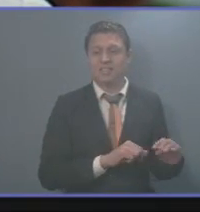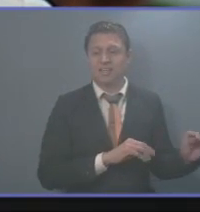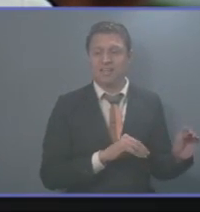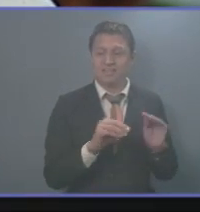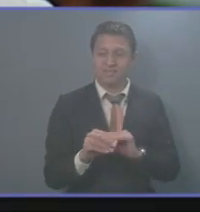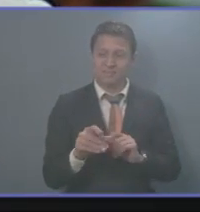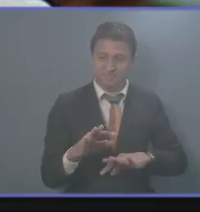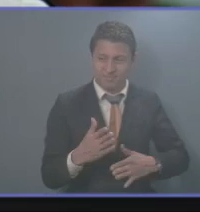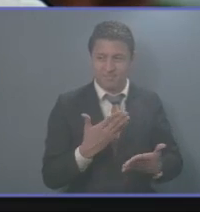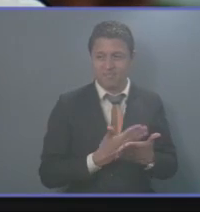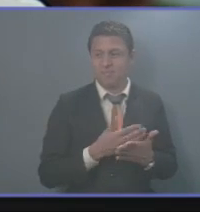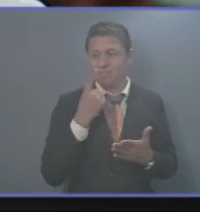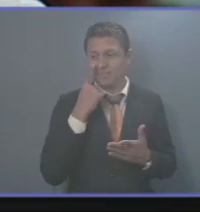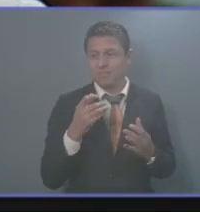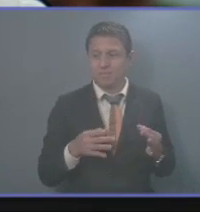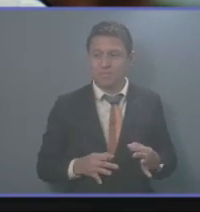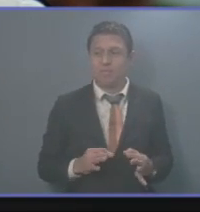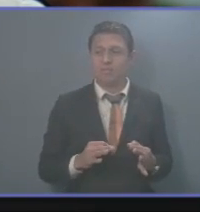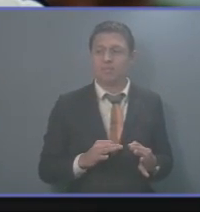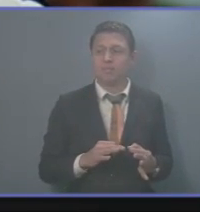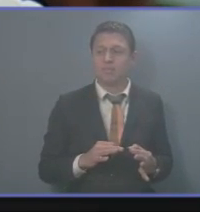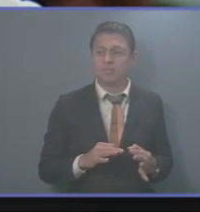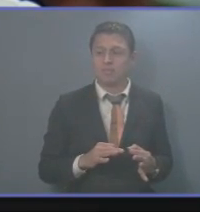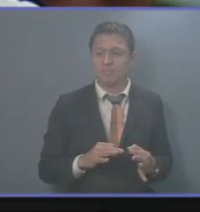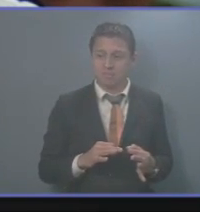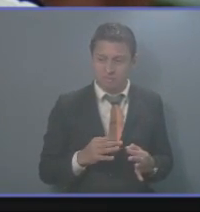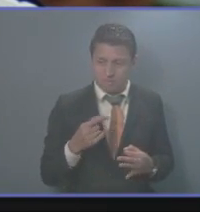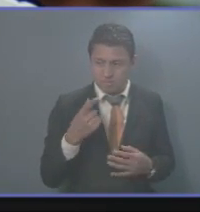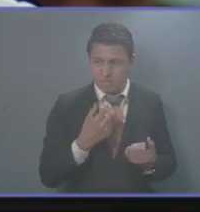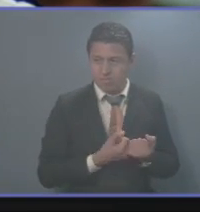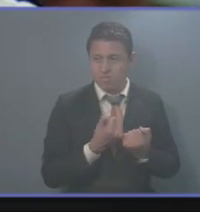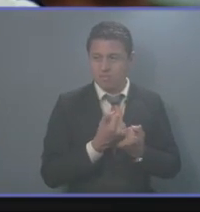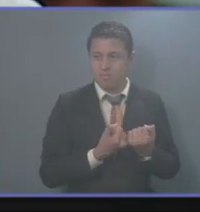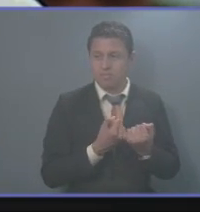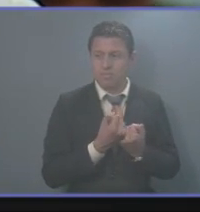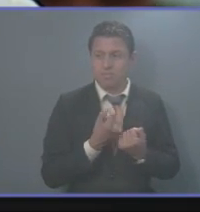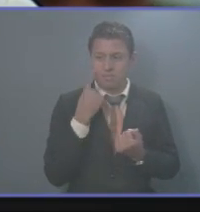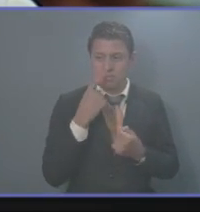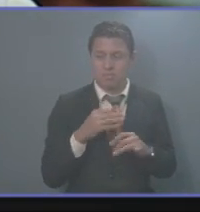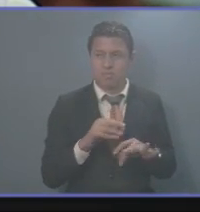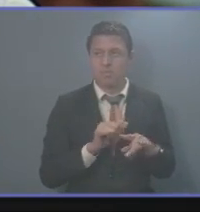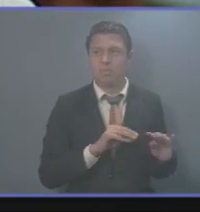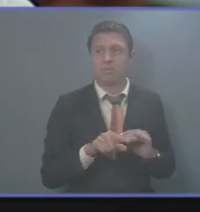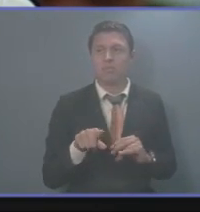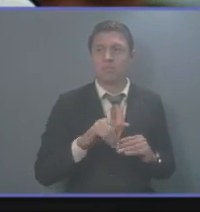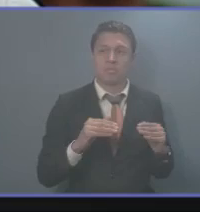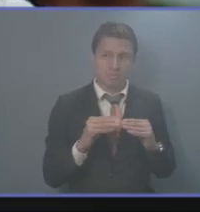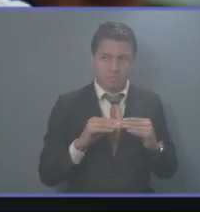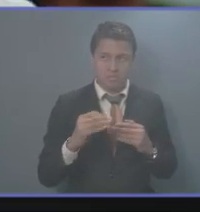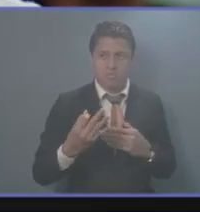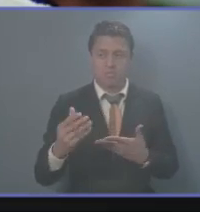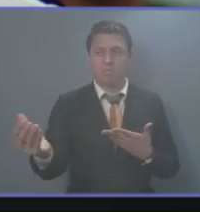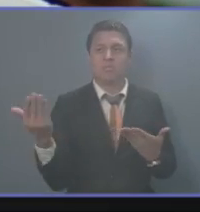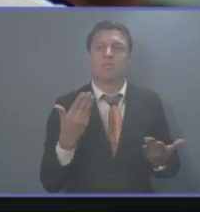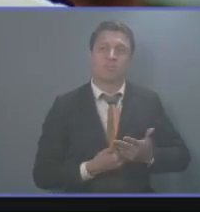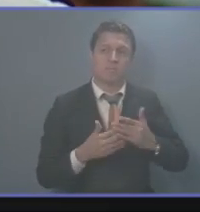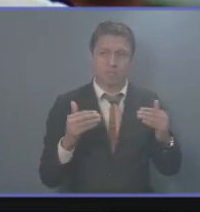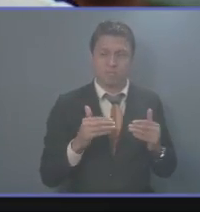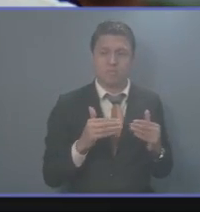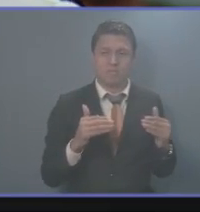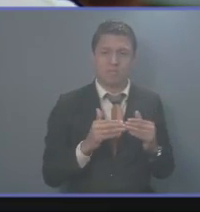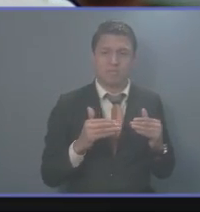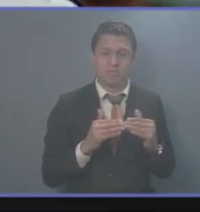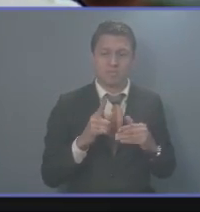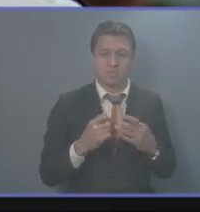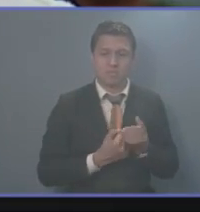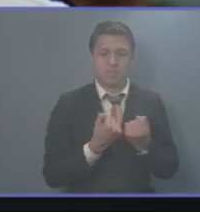agradecer a la Lotería Nacional de Beneficencia, porque también ellos se van a sumar